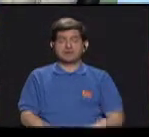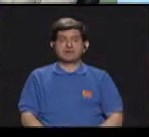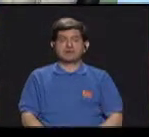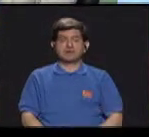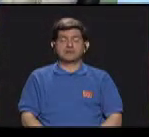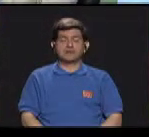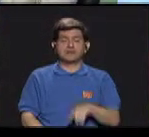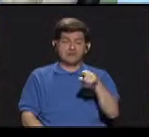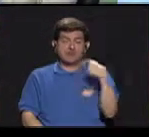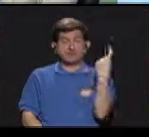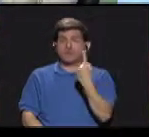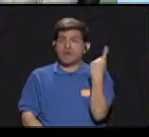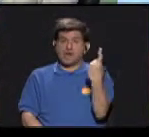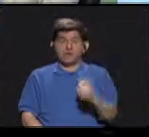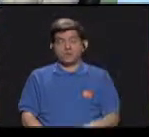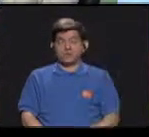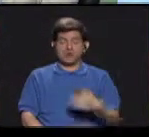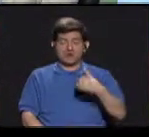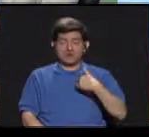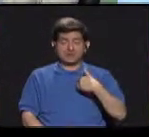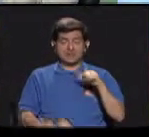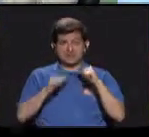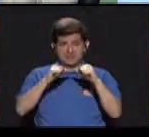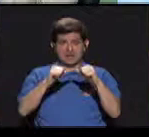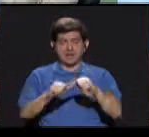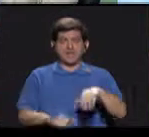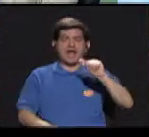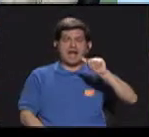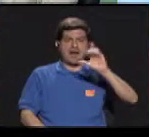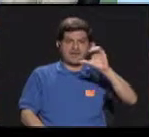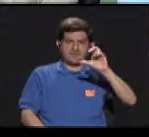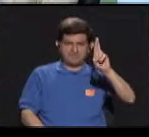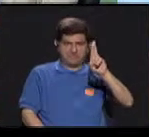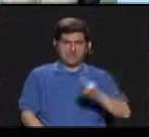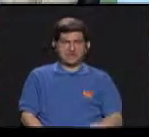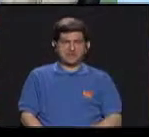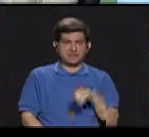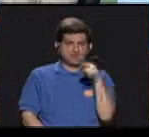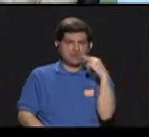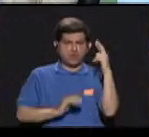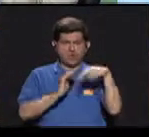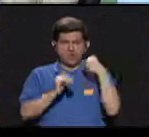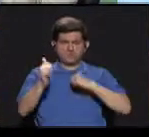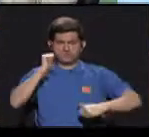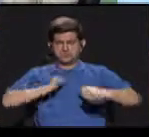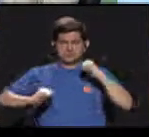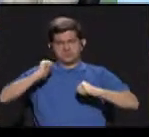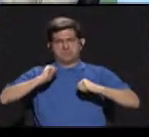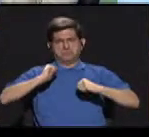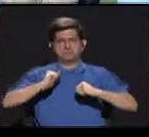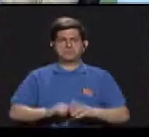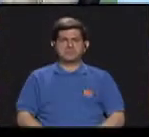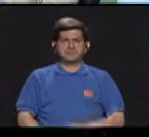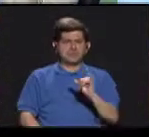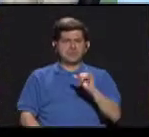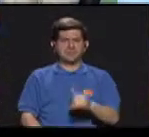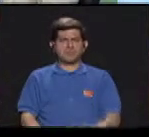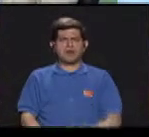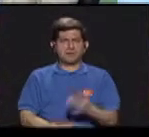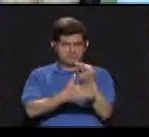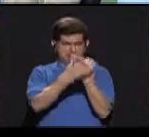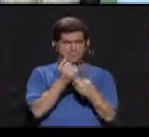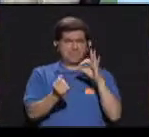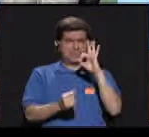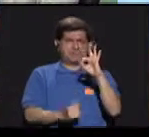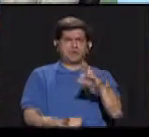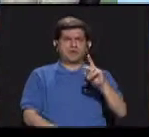el capítulo que resultó ser único de Café Fortuna, Alfredo Catania hace un papel dramático y hace un gran